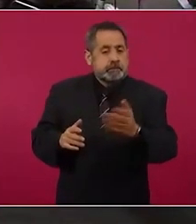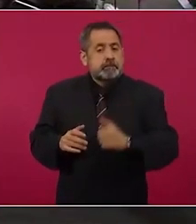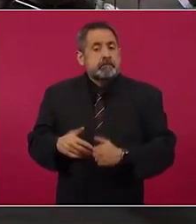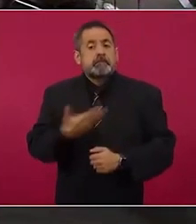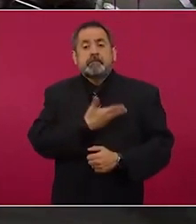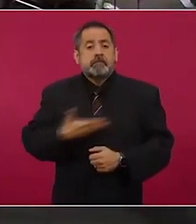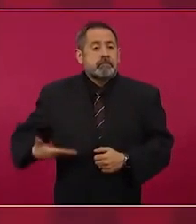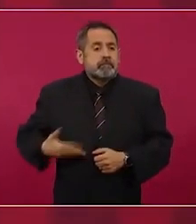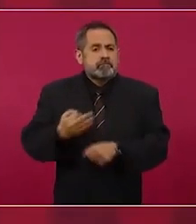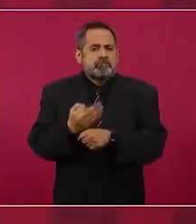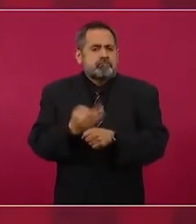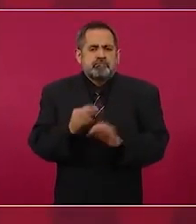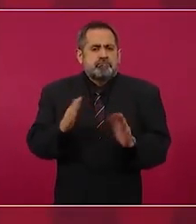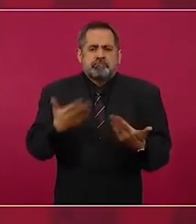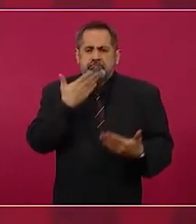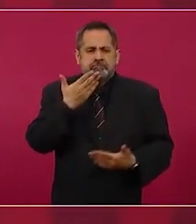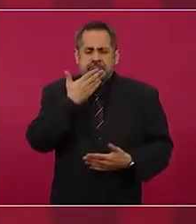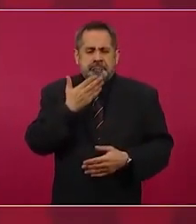estable,